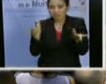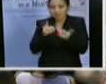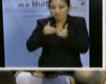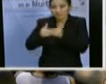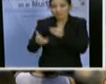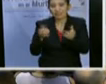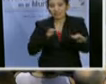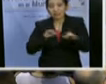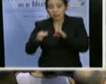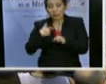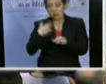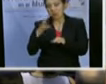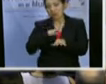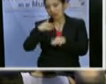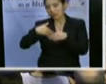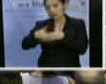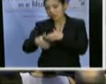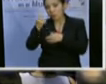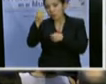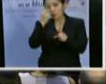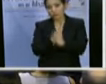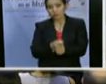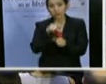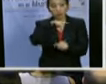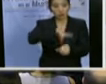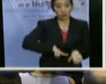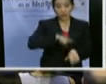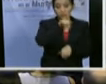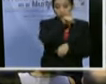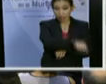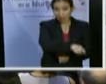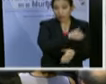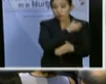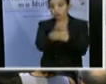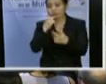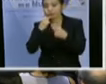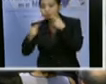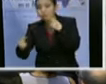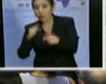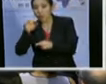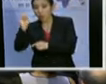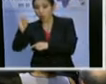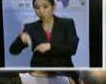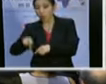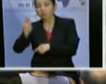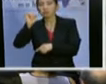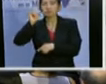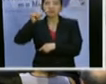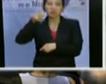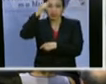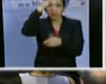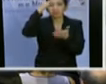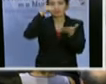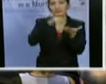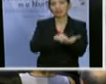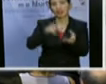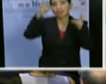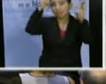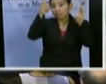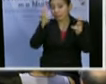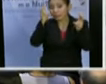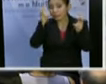ahí todavía oportunidad de que, no solo de que el gobierno entre en ese debate de Naciones Unidas, pero sí creemos que el tema